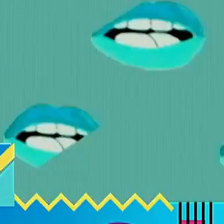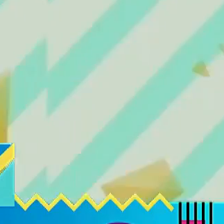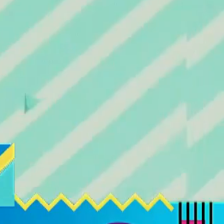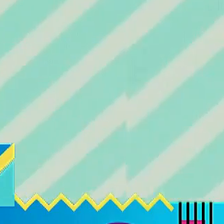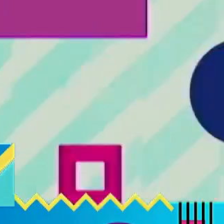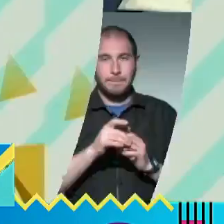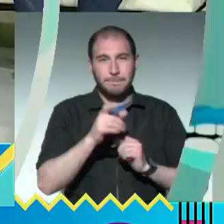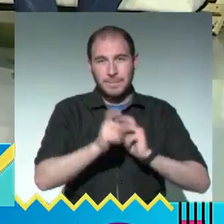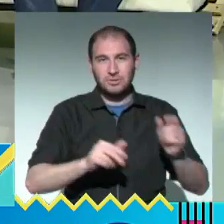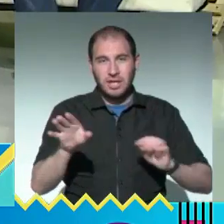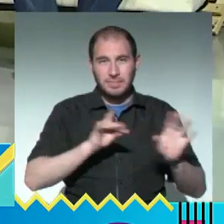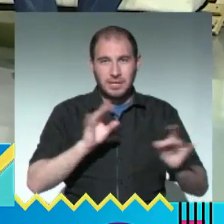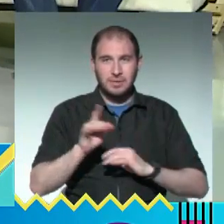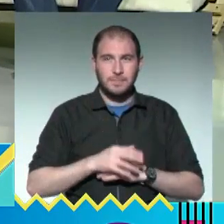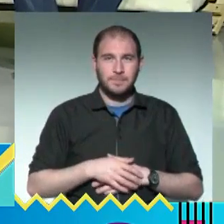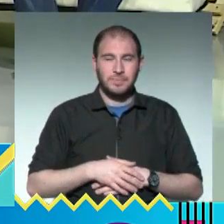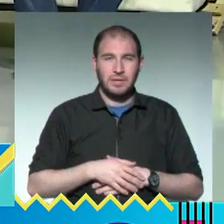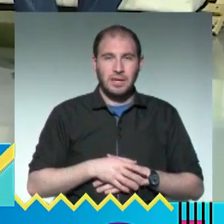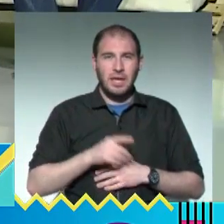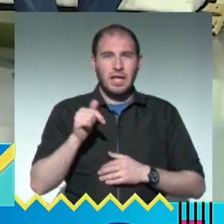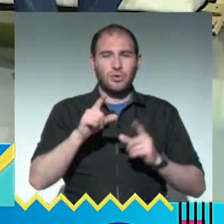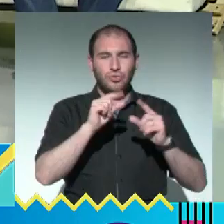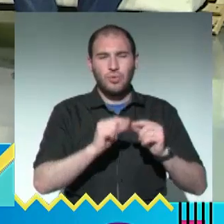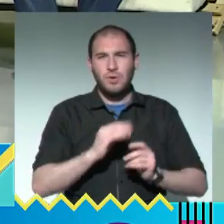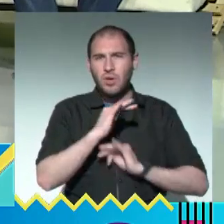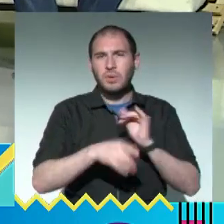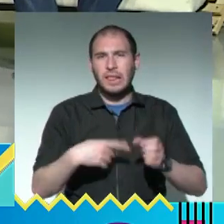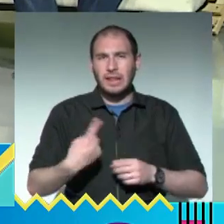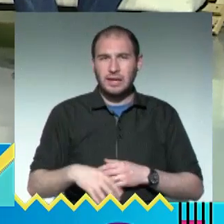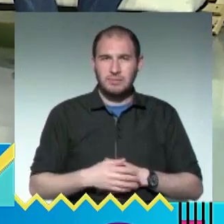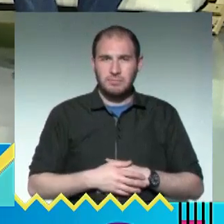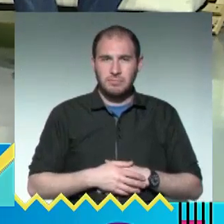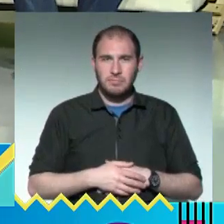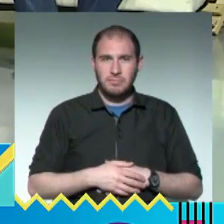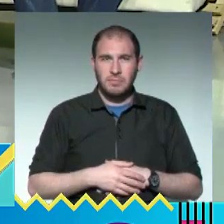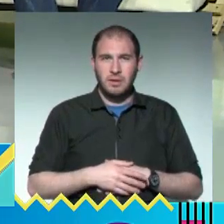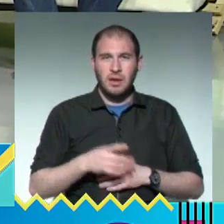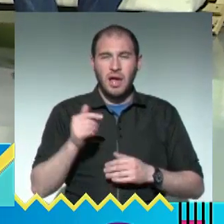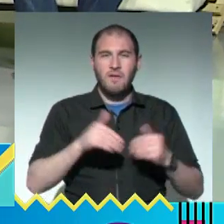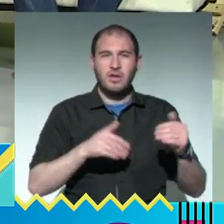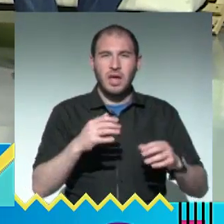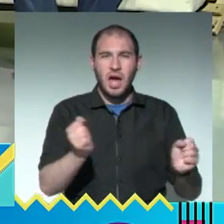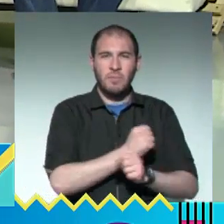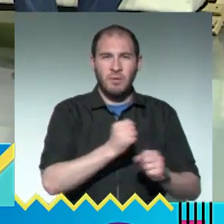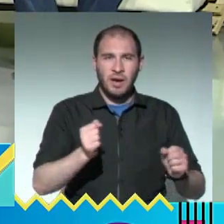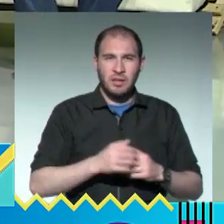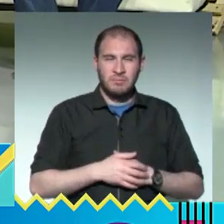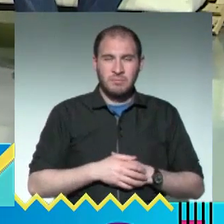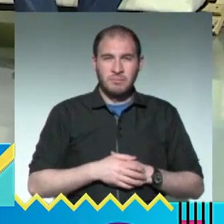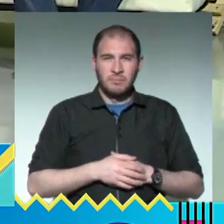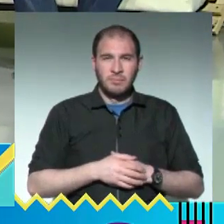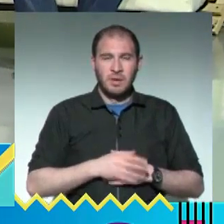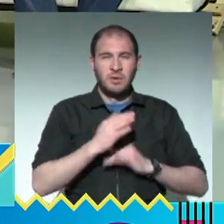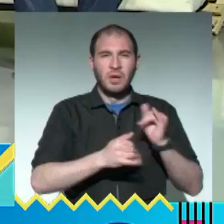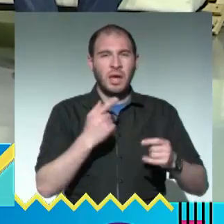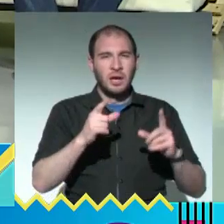nuestros economistas, estos números, ¿de qué nos hablan? O sea, que se haya votado esta media sanción, ¿sí? ¿Qué habla